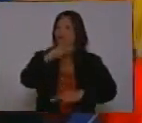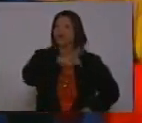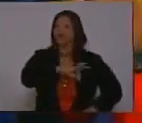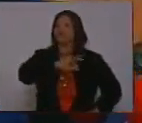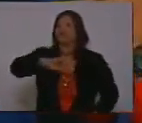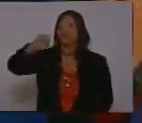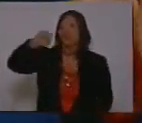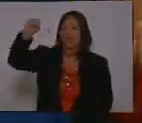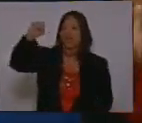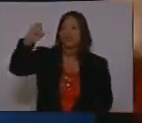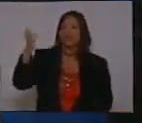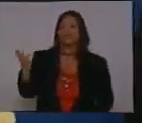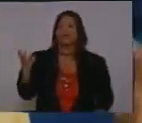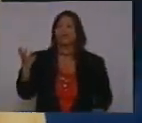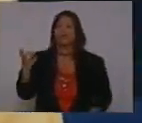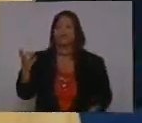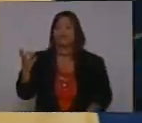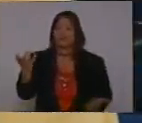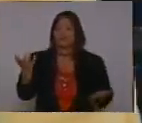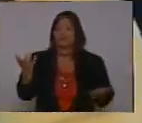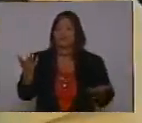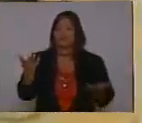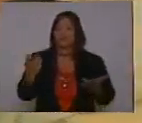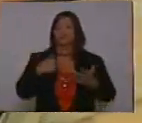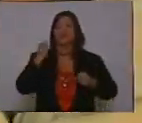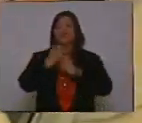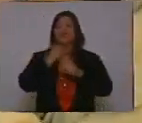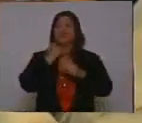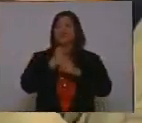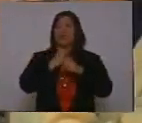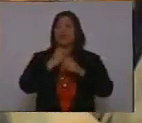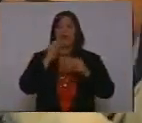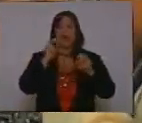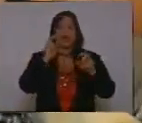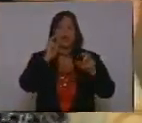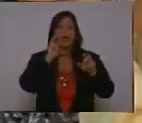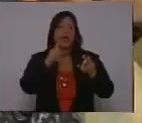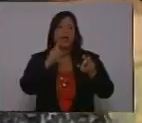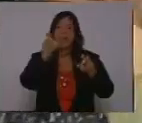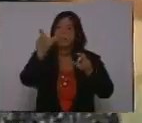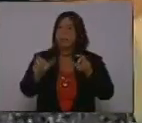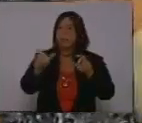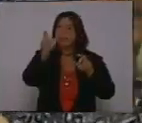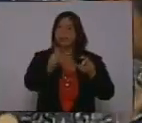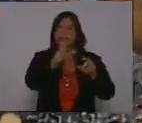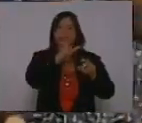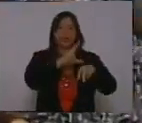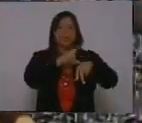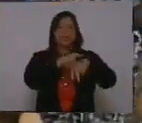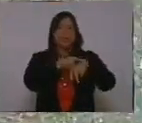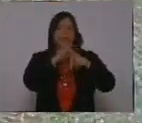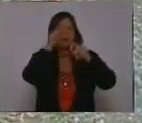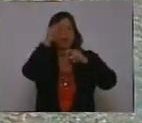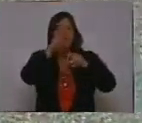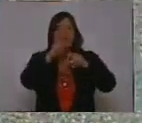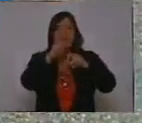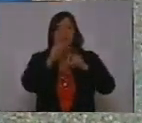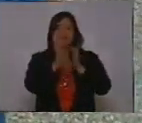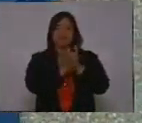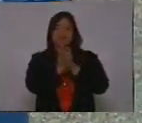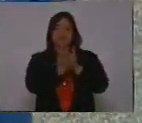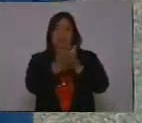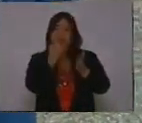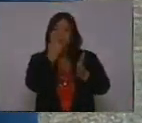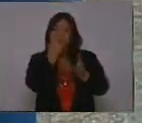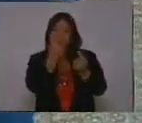socialismo. Y no trabajar mirando el ser humano, el paciente, como una máquina de